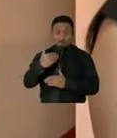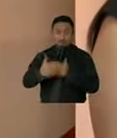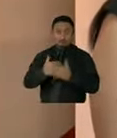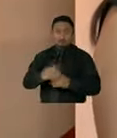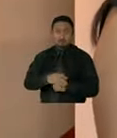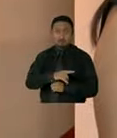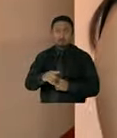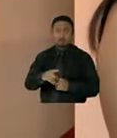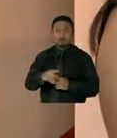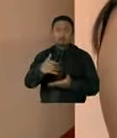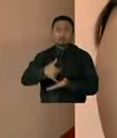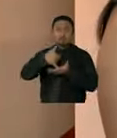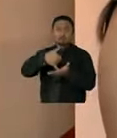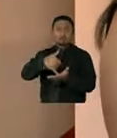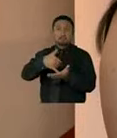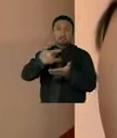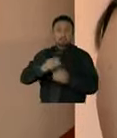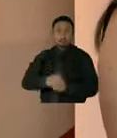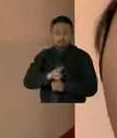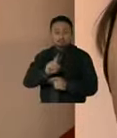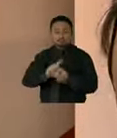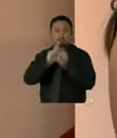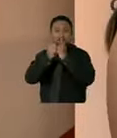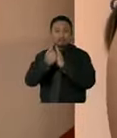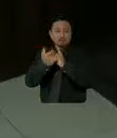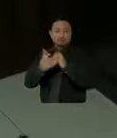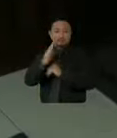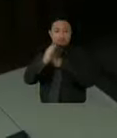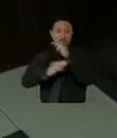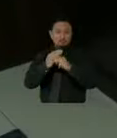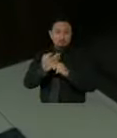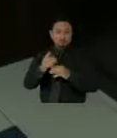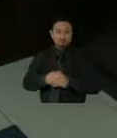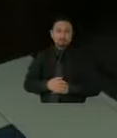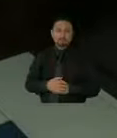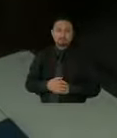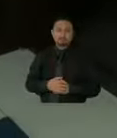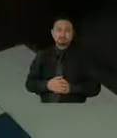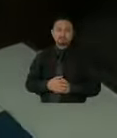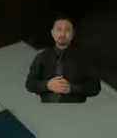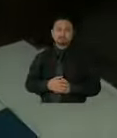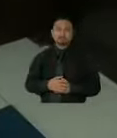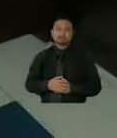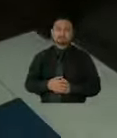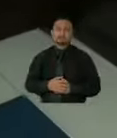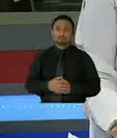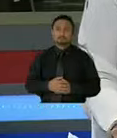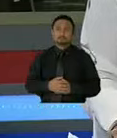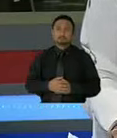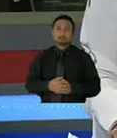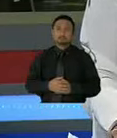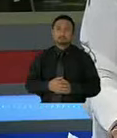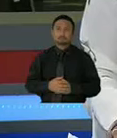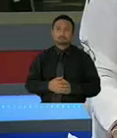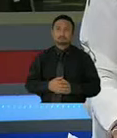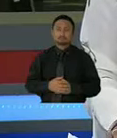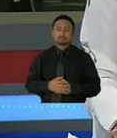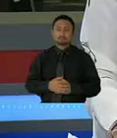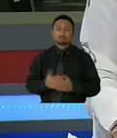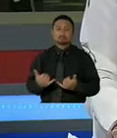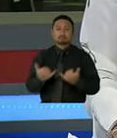este premio es cambiar los estándares para con el mundo. Informó Héctor Romero.